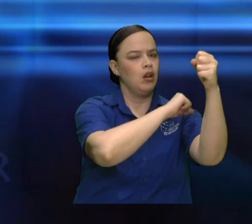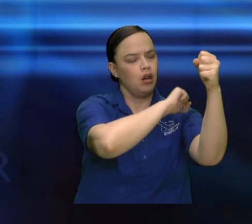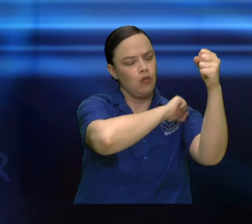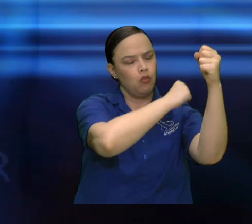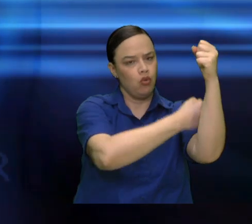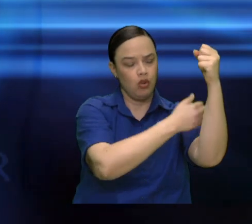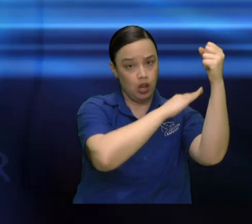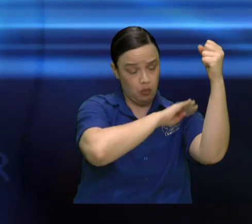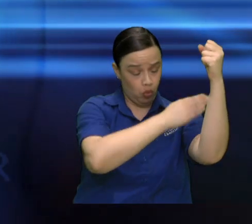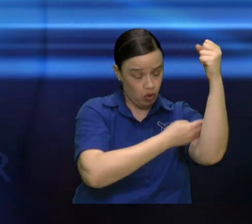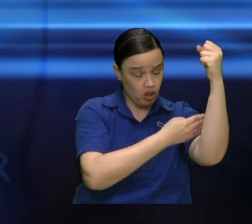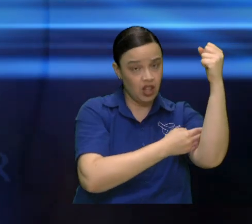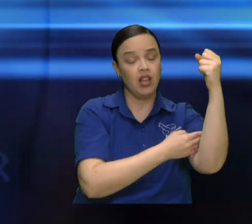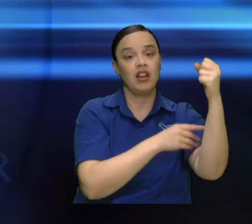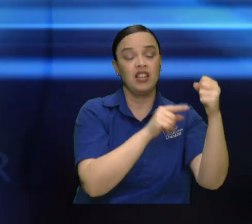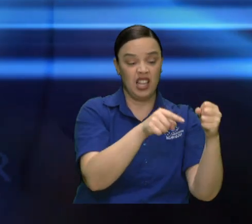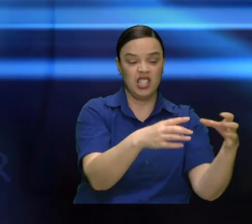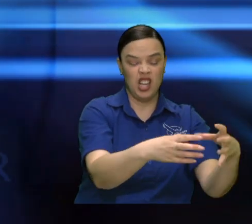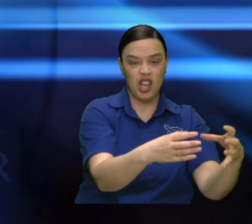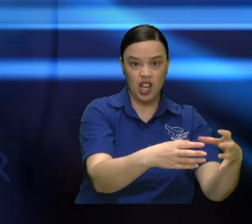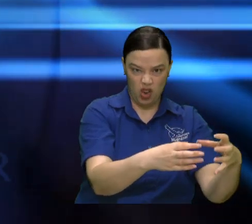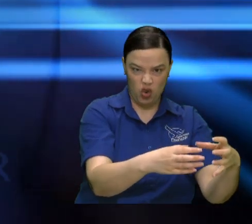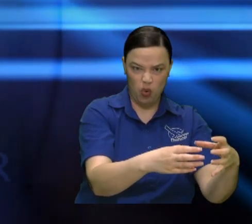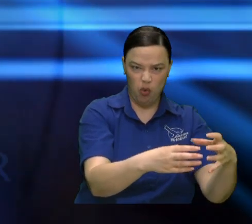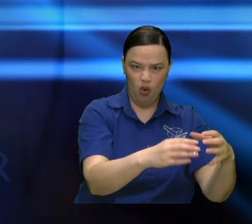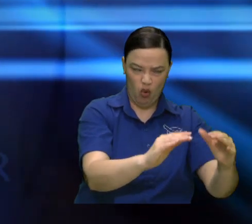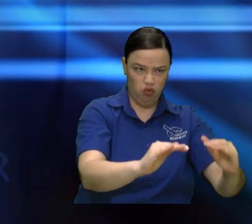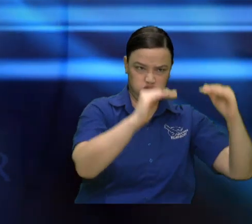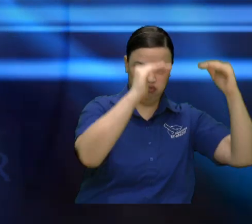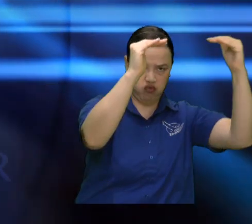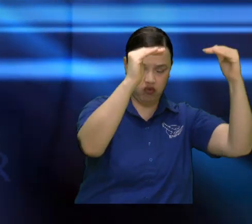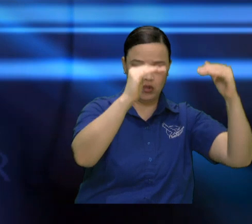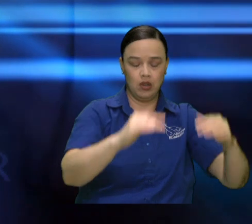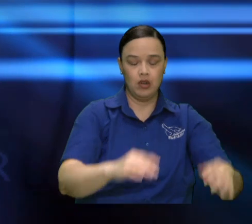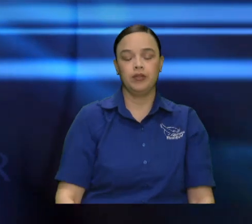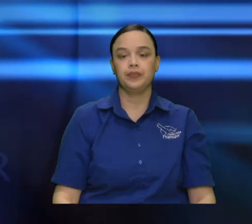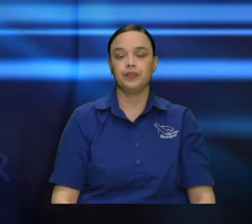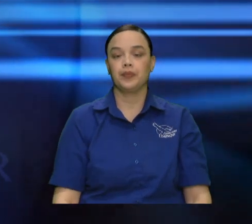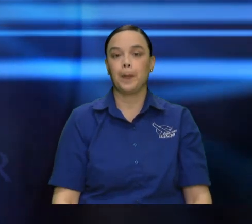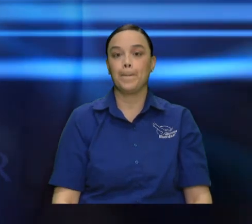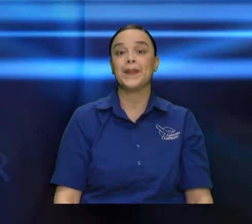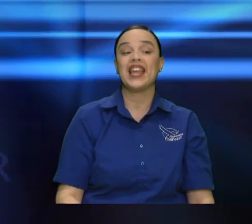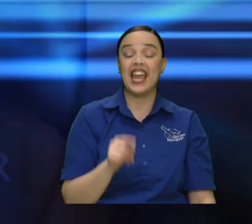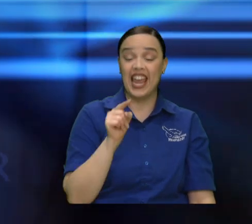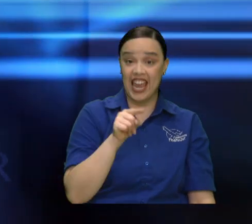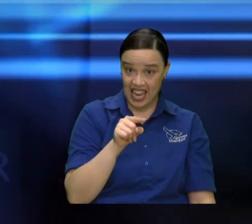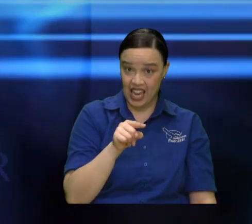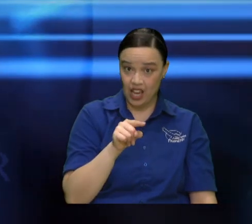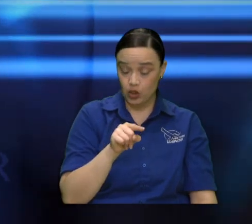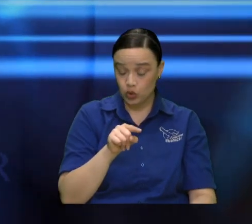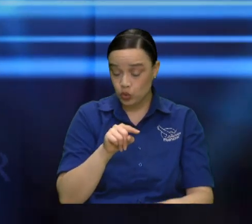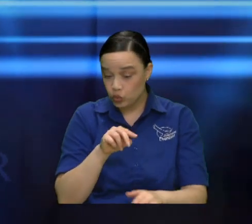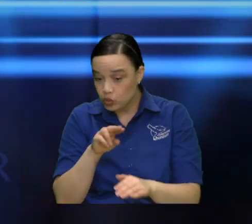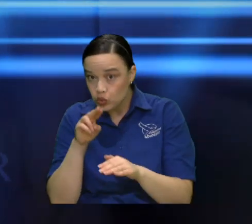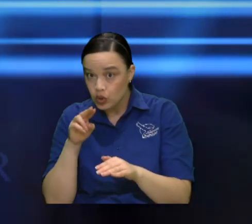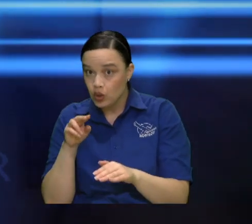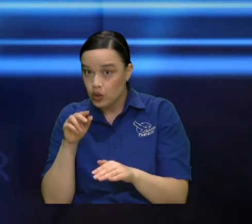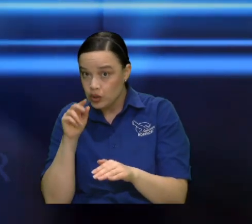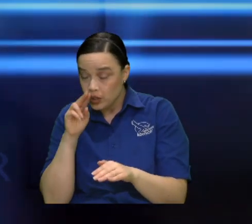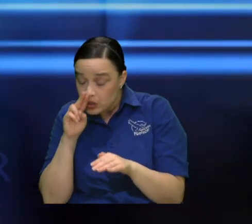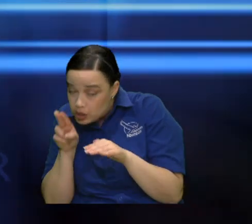causa de los madianitas los hijos de israel se hicieron escondites en las montañas y en las cavernas y en los